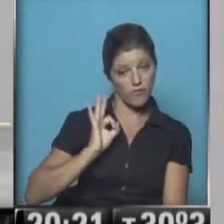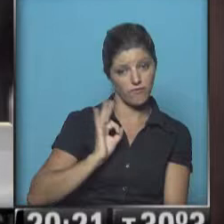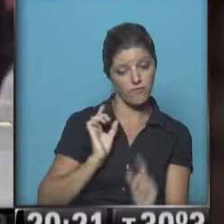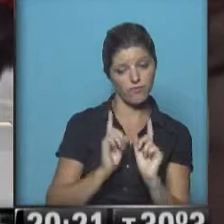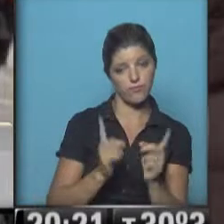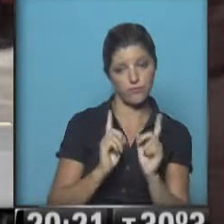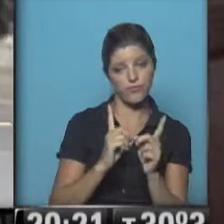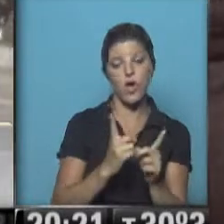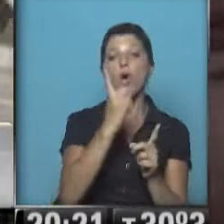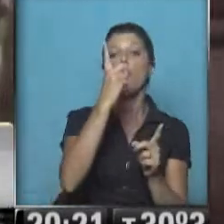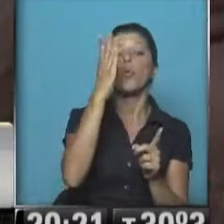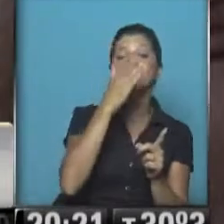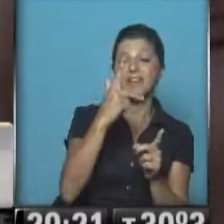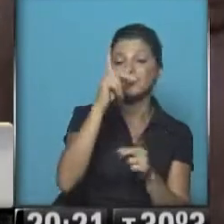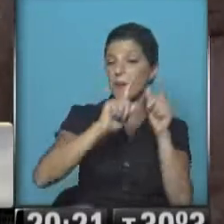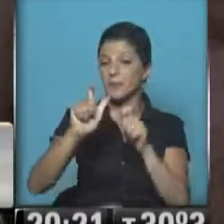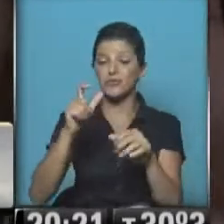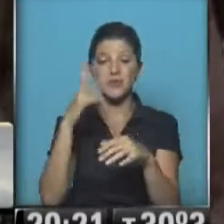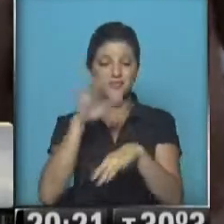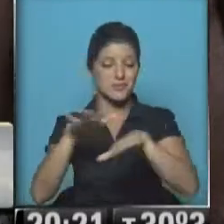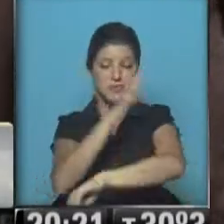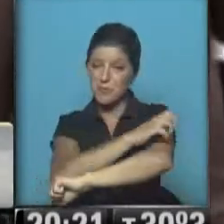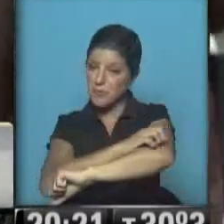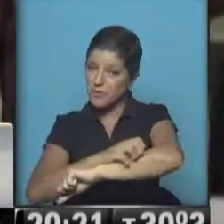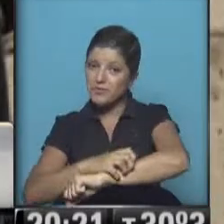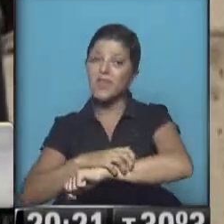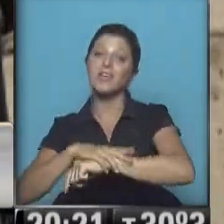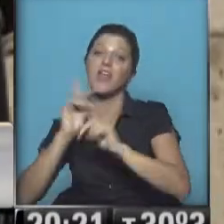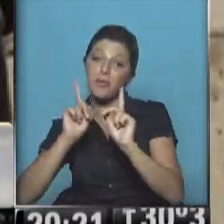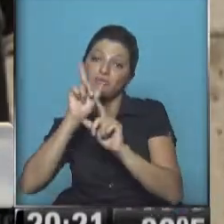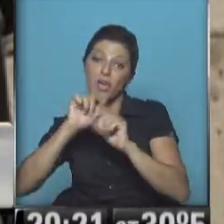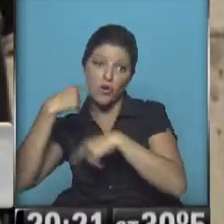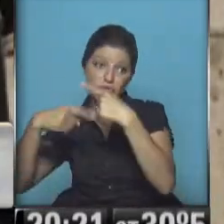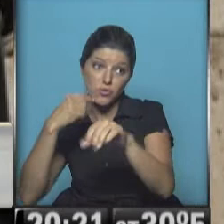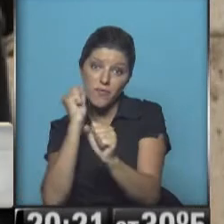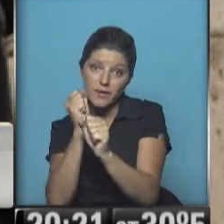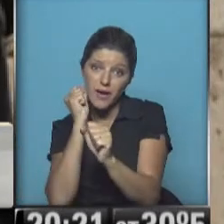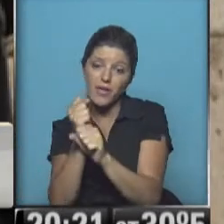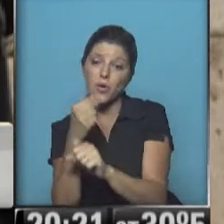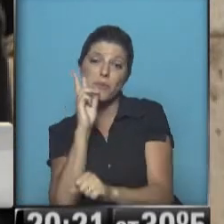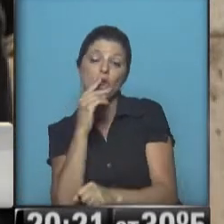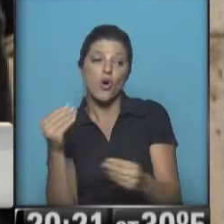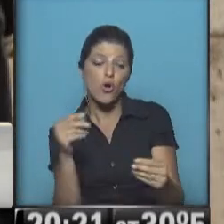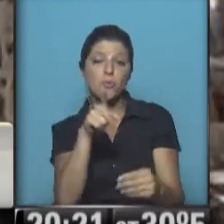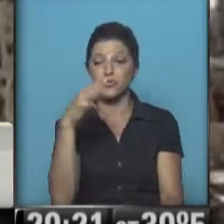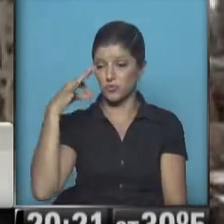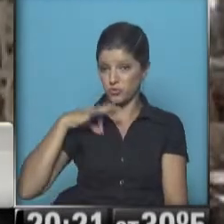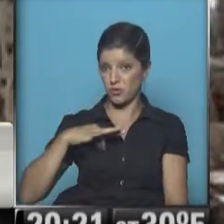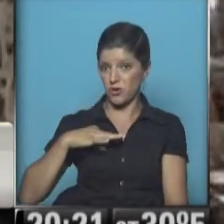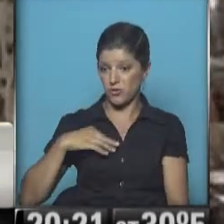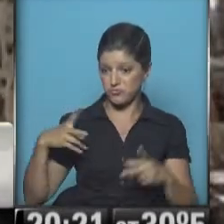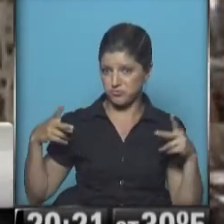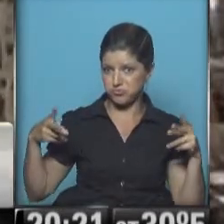tercio de la población en la pobreza mientras que los que aún conservan su empleo han visto como sus sueldos fueron